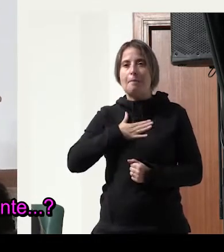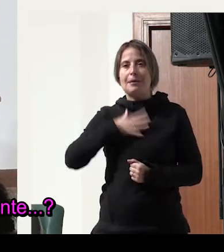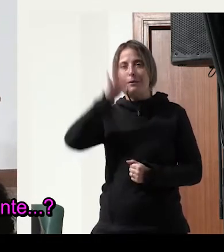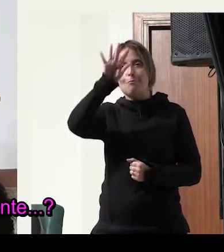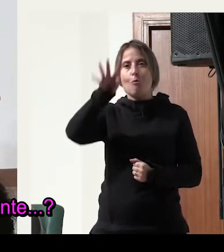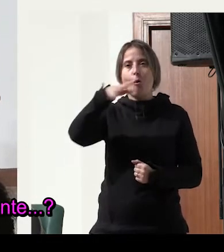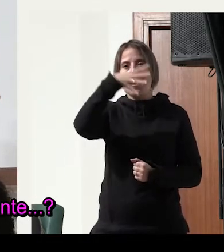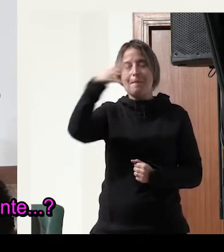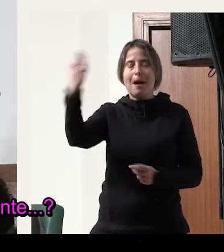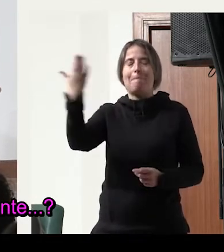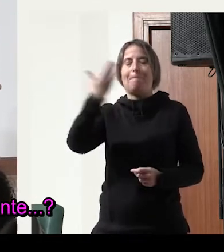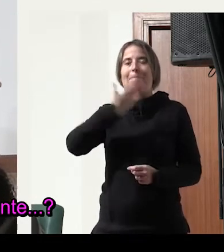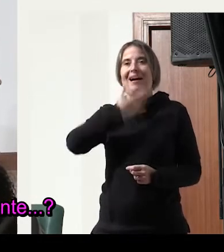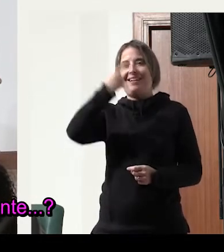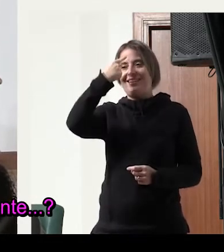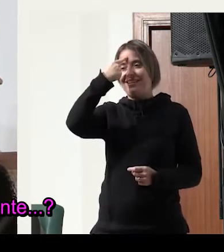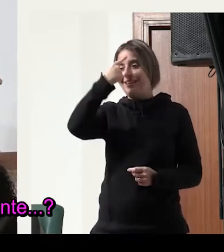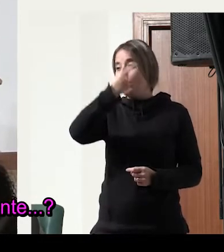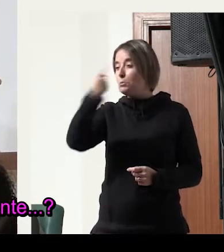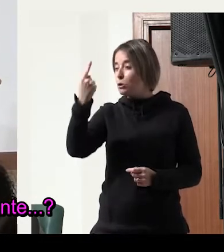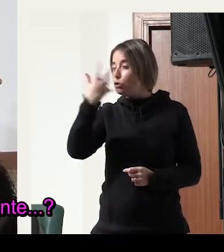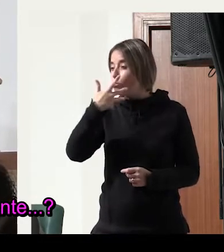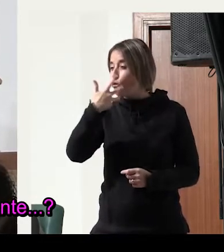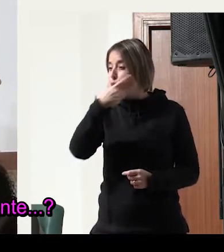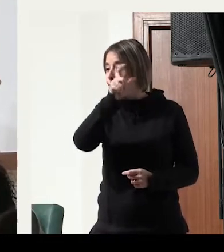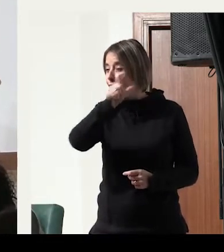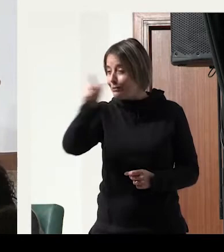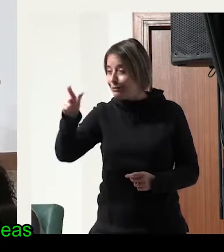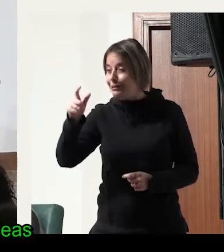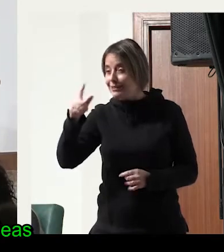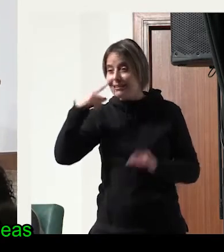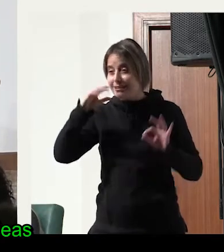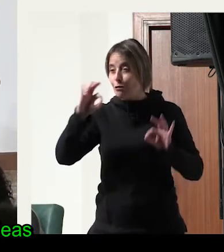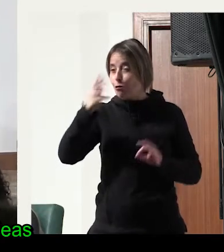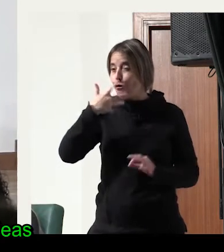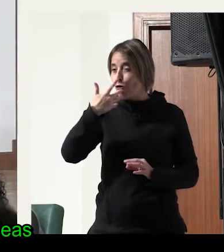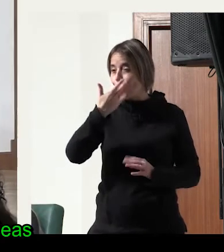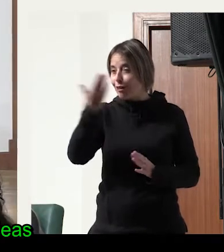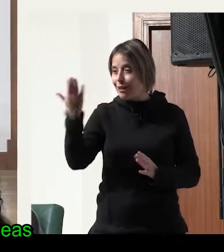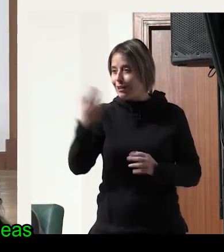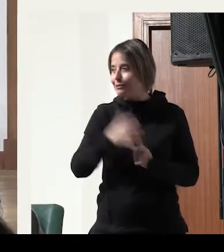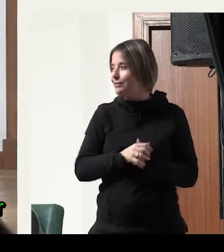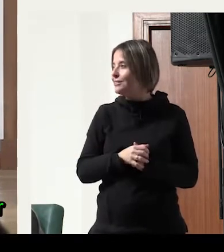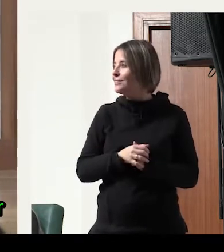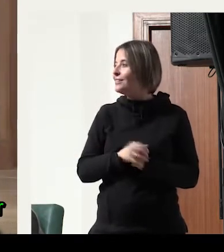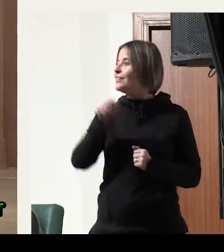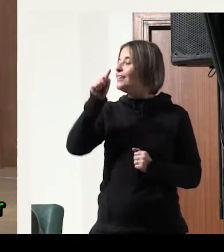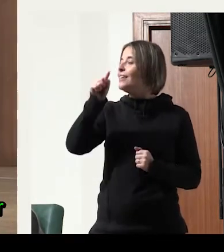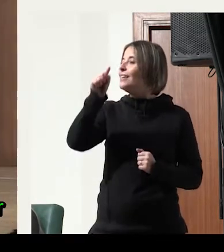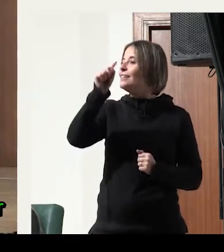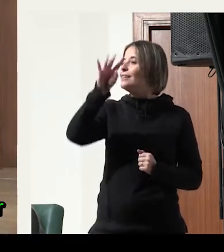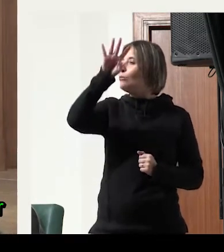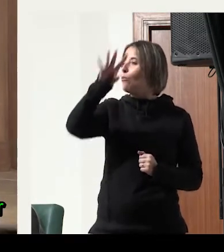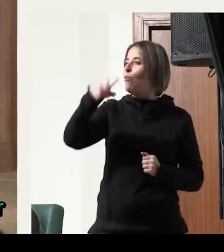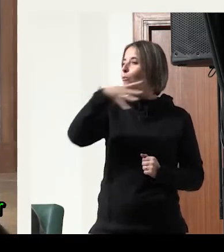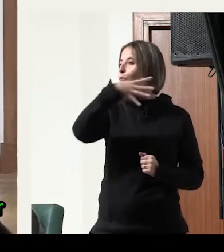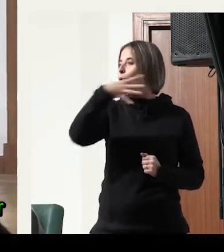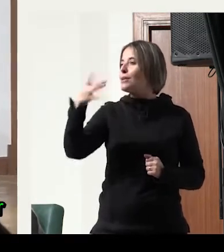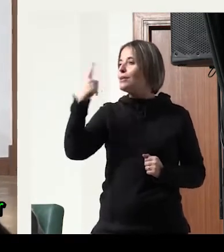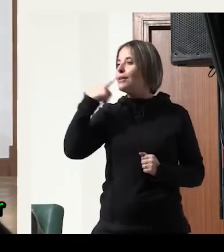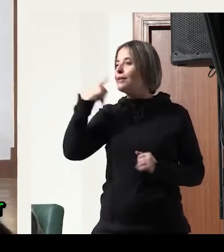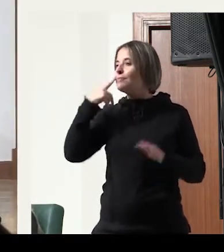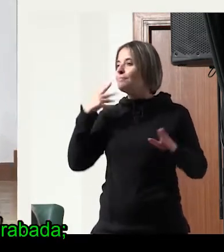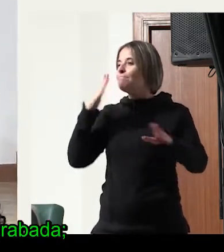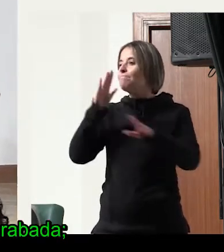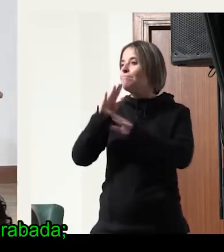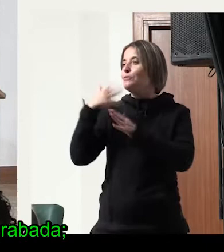que seguro que conocéis a gente, ¿verdad que sí? Esta era una de las primeras ideas cuando yo pensé en escribir sobre el tema de la